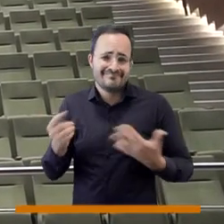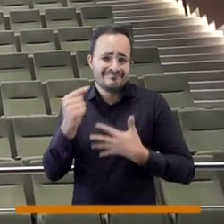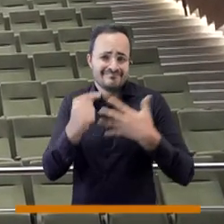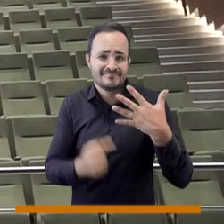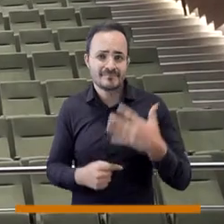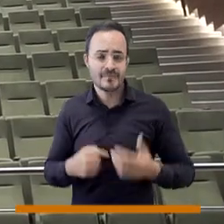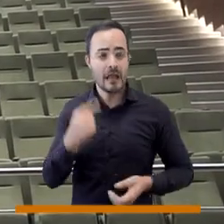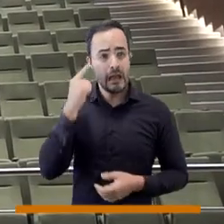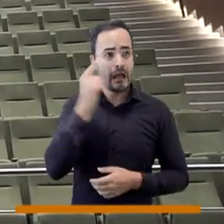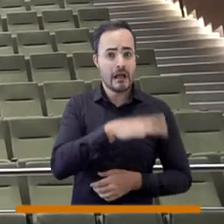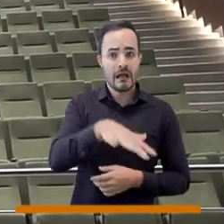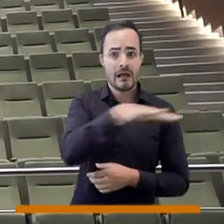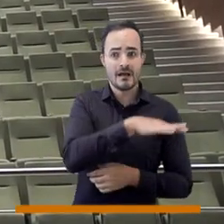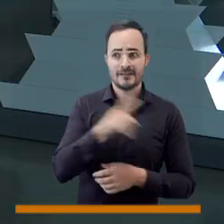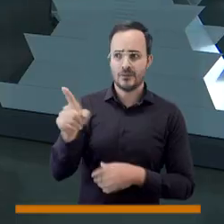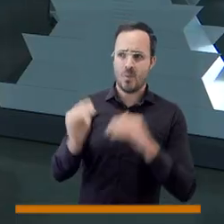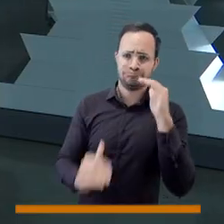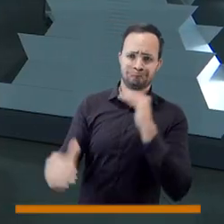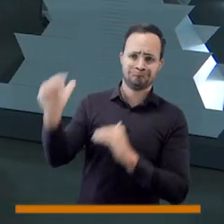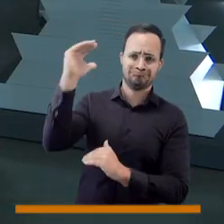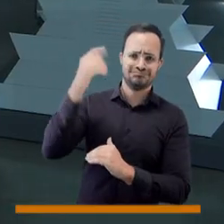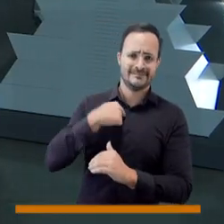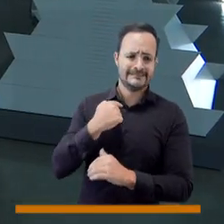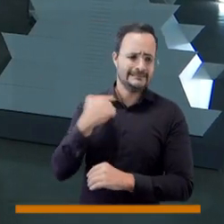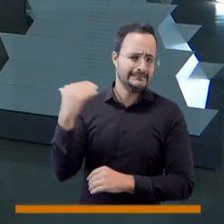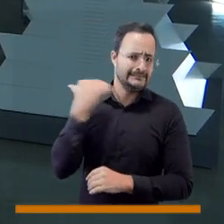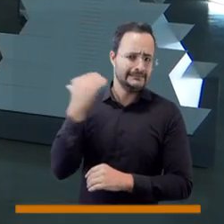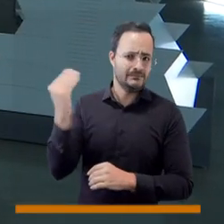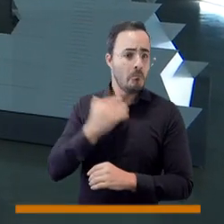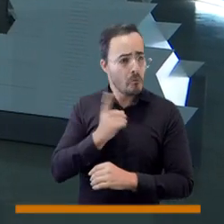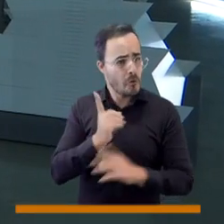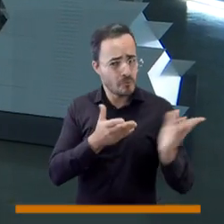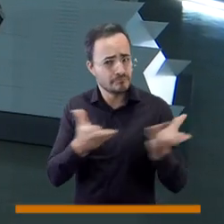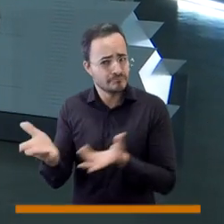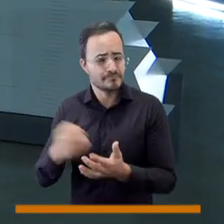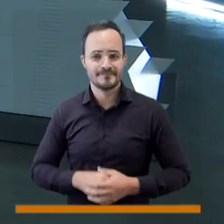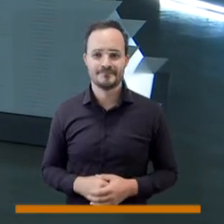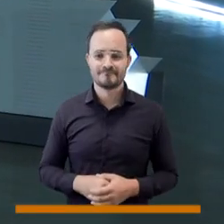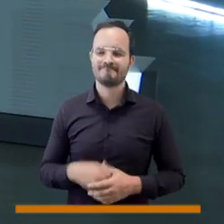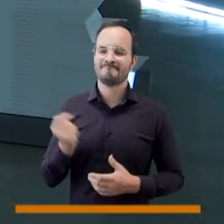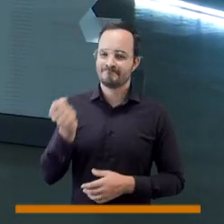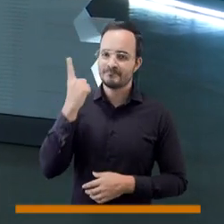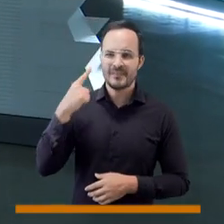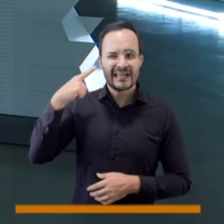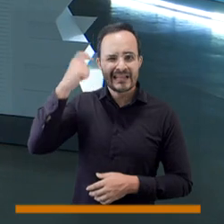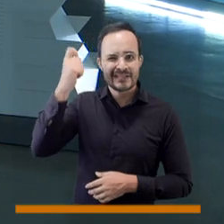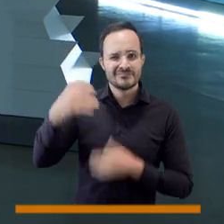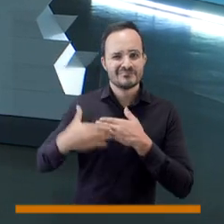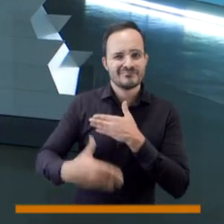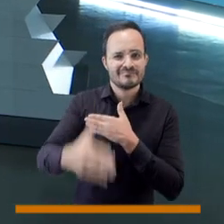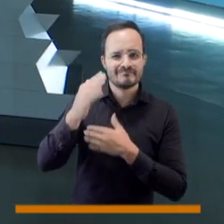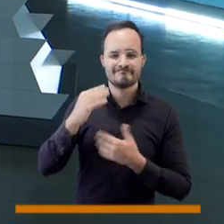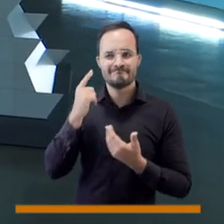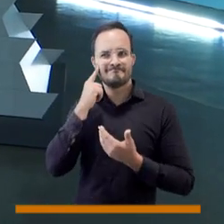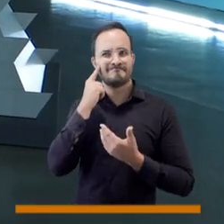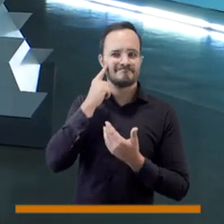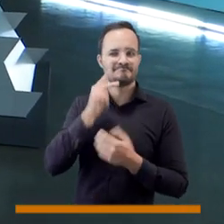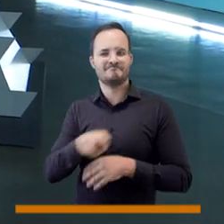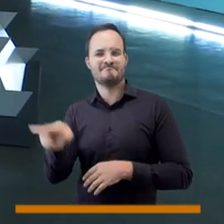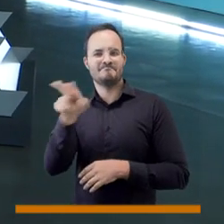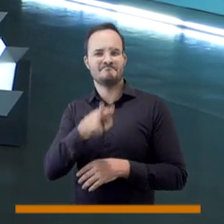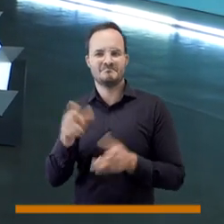lugar al que para ir no se necesita tener un conocimiento previo. ¿Cuáles son esos retos que tiene el museo para el